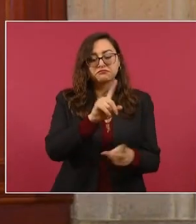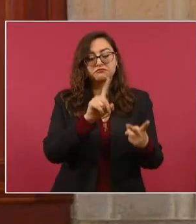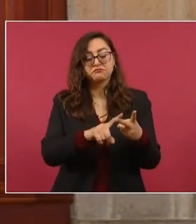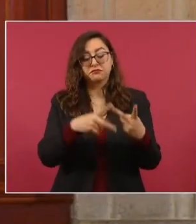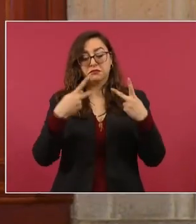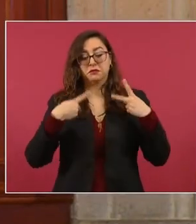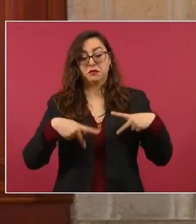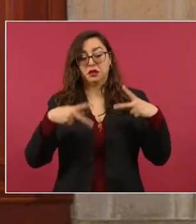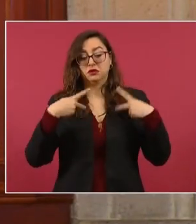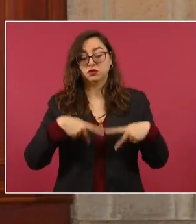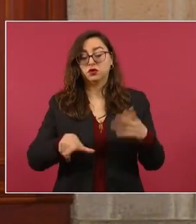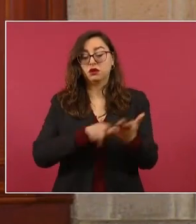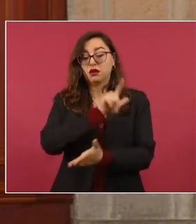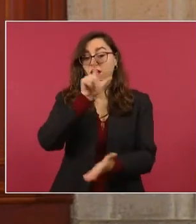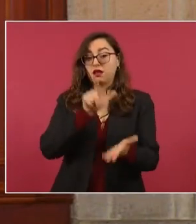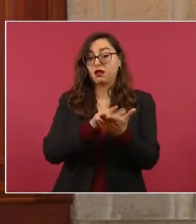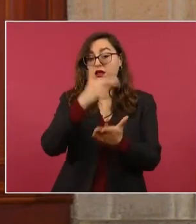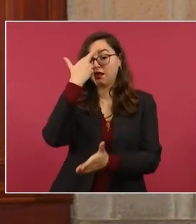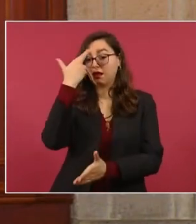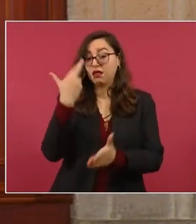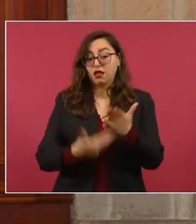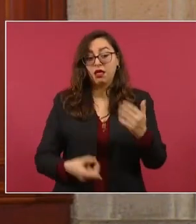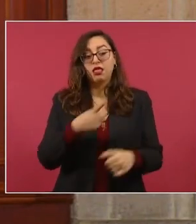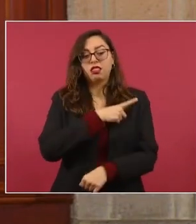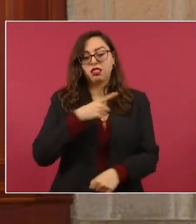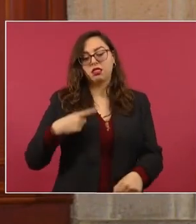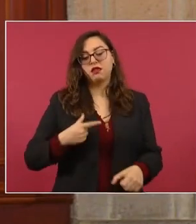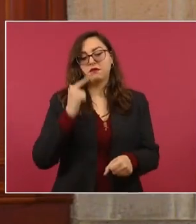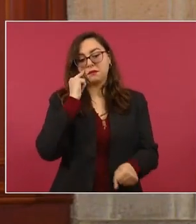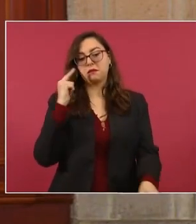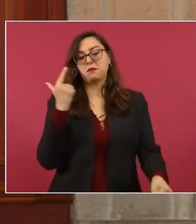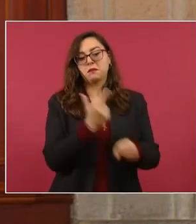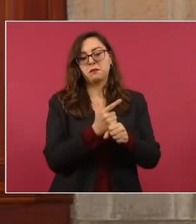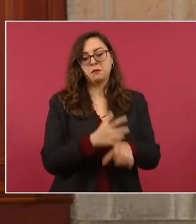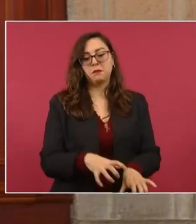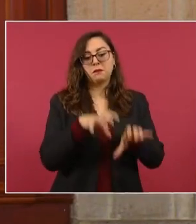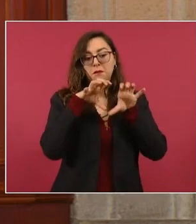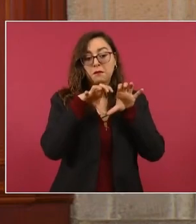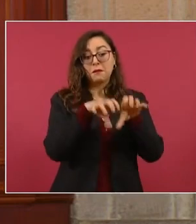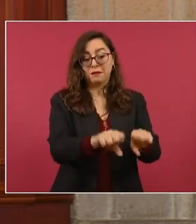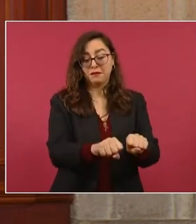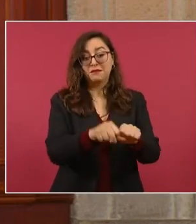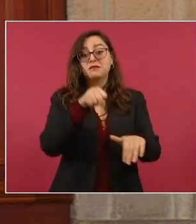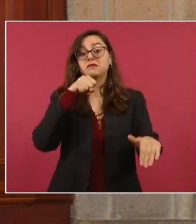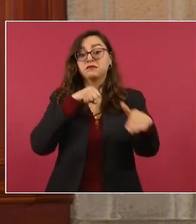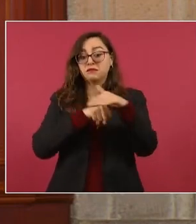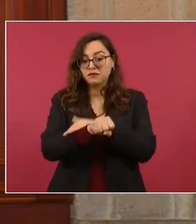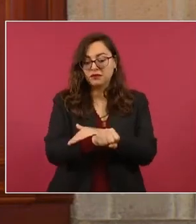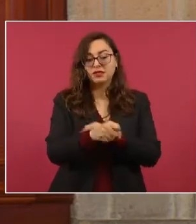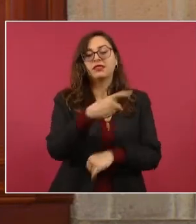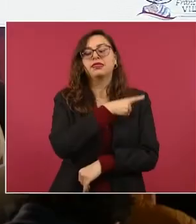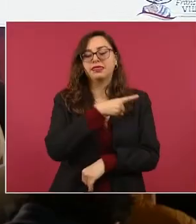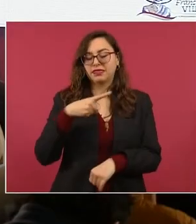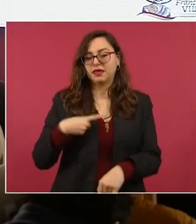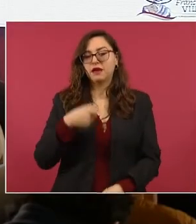ser identificado y detenido. Y todo detenido debe ser procesado penalmente para que finalmente sea,